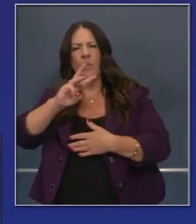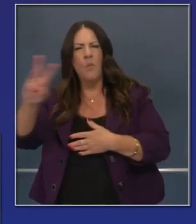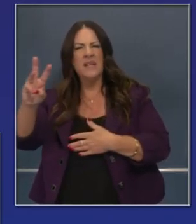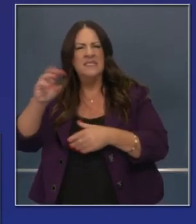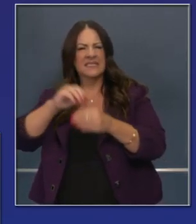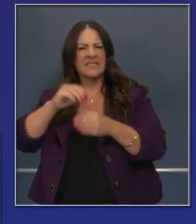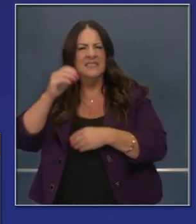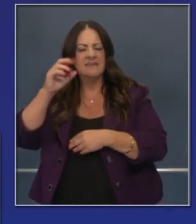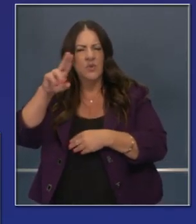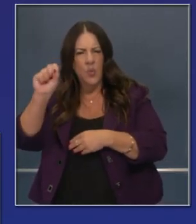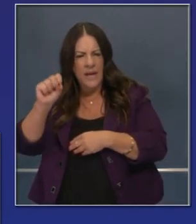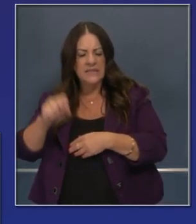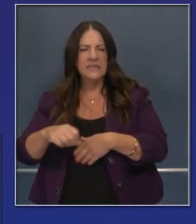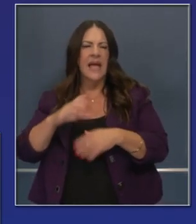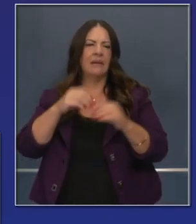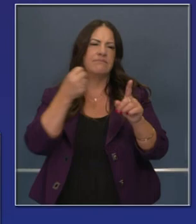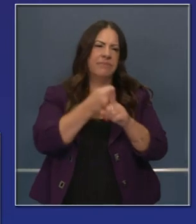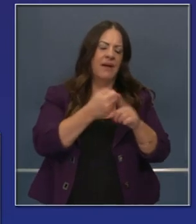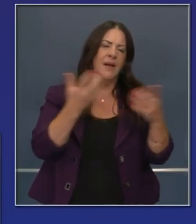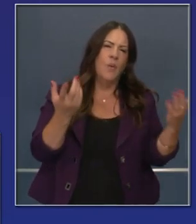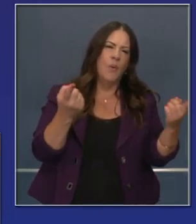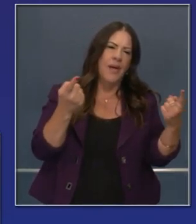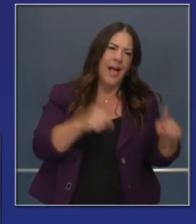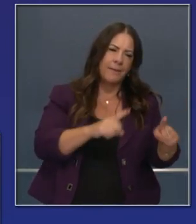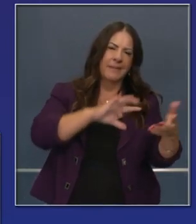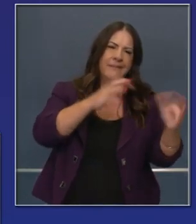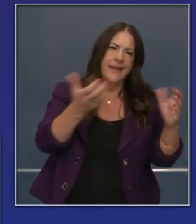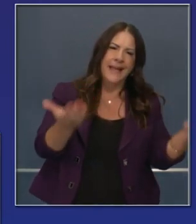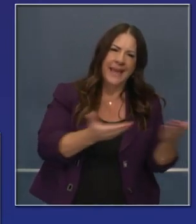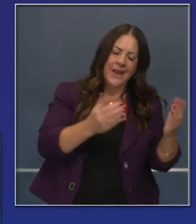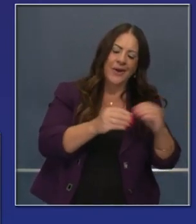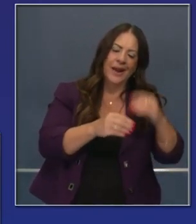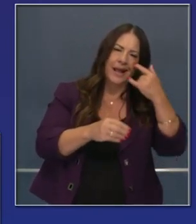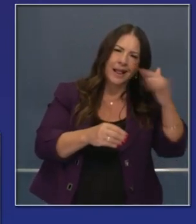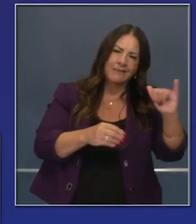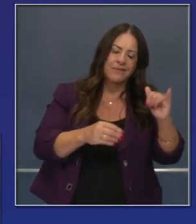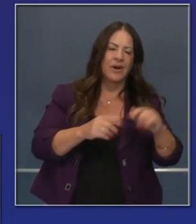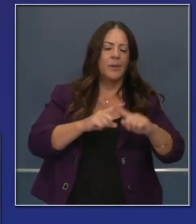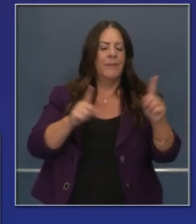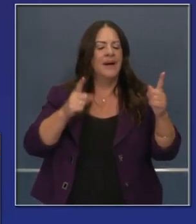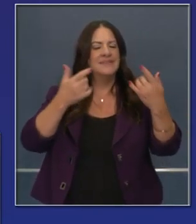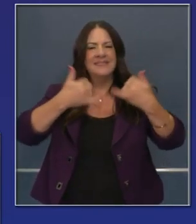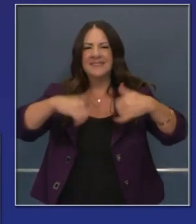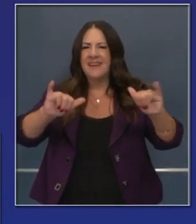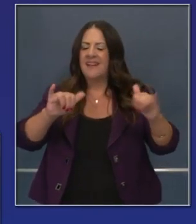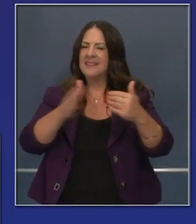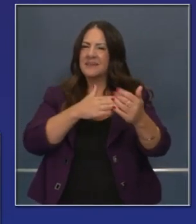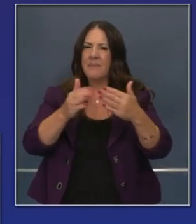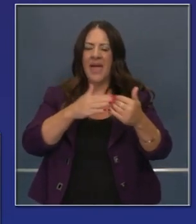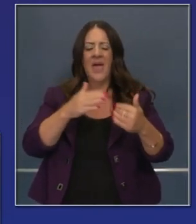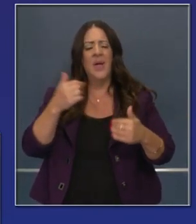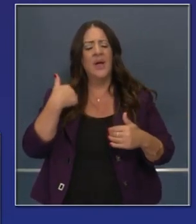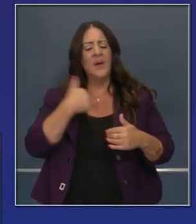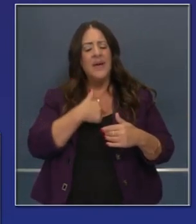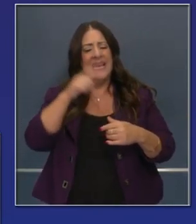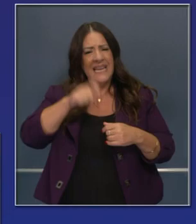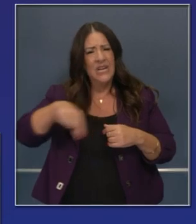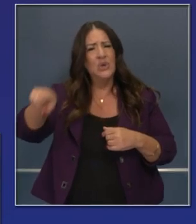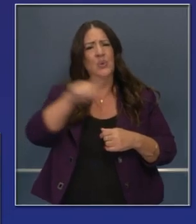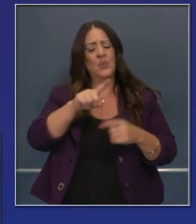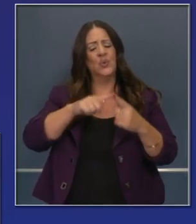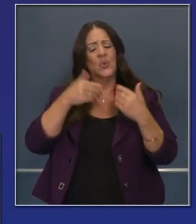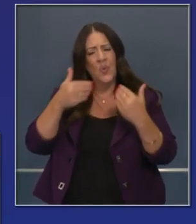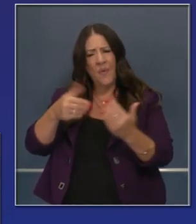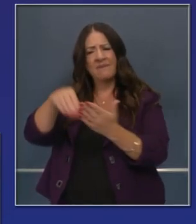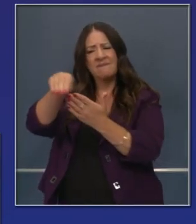claramente impactados por lo que pasó con COVID-19. Y por eso es crítico, absolutamente esencial